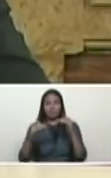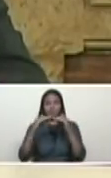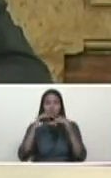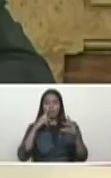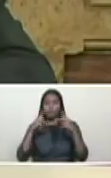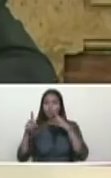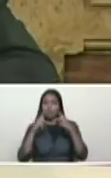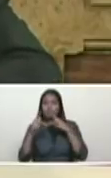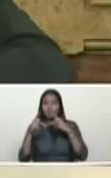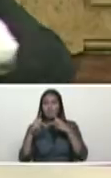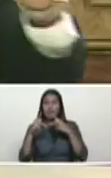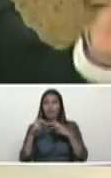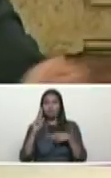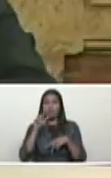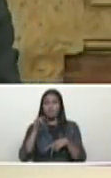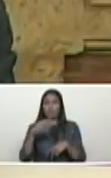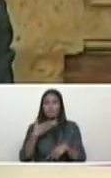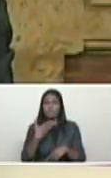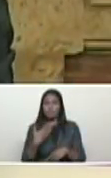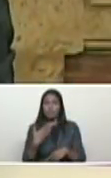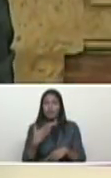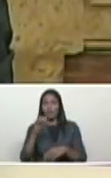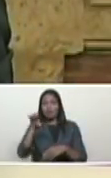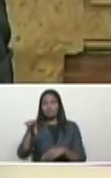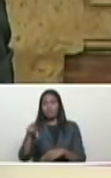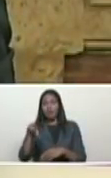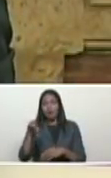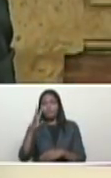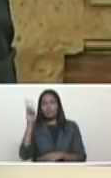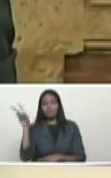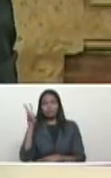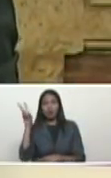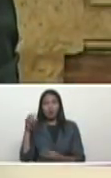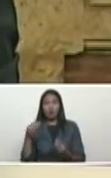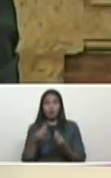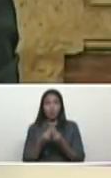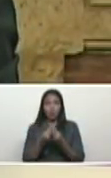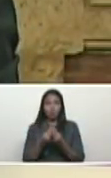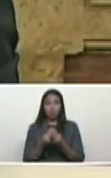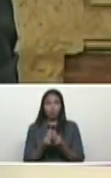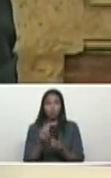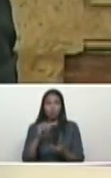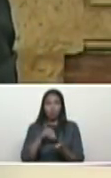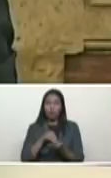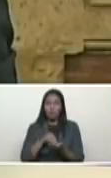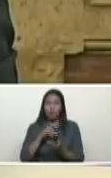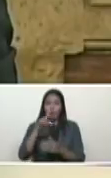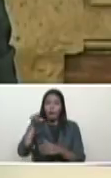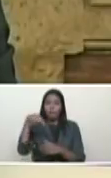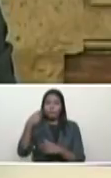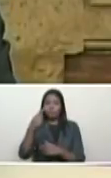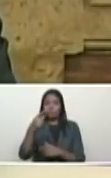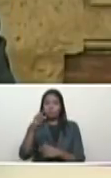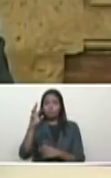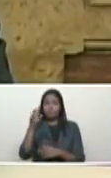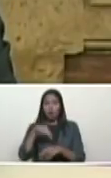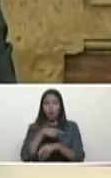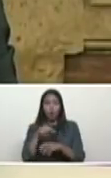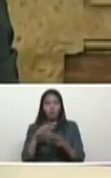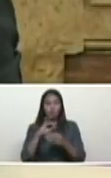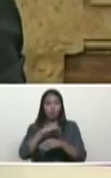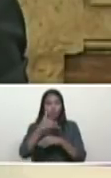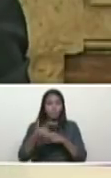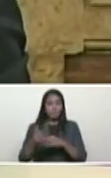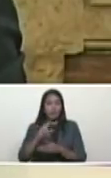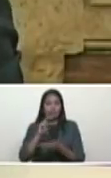y cuenten con el estado venezolano en su conjunto y ya estaremos informando en las próximas horas todos los planes nacionales